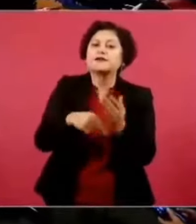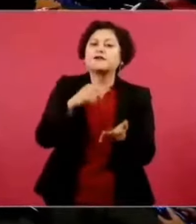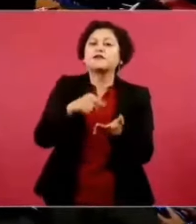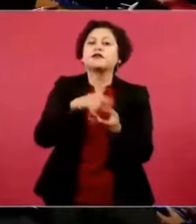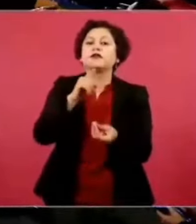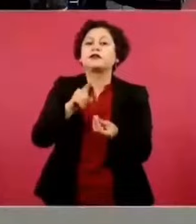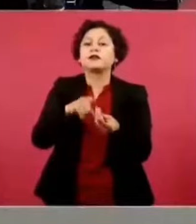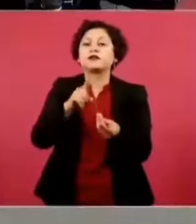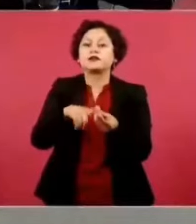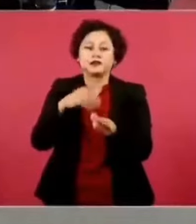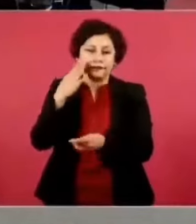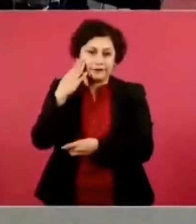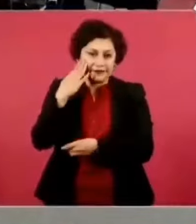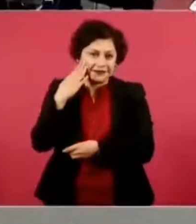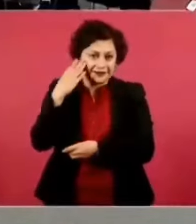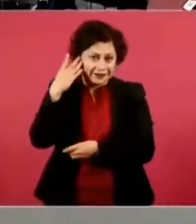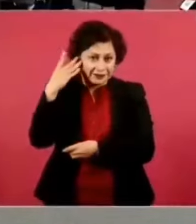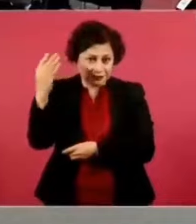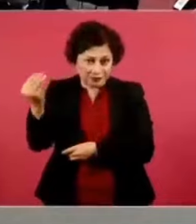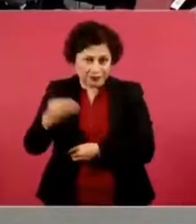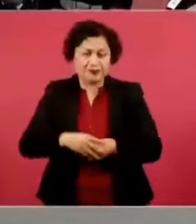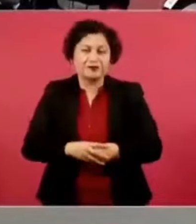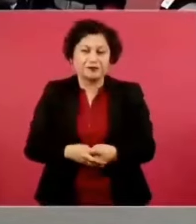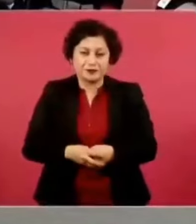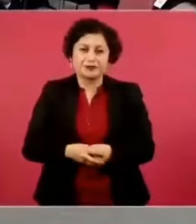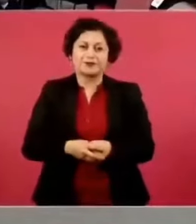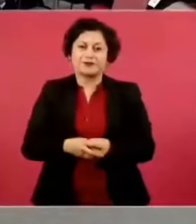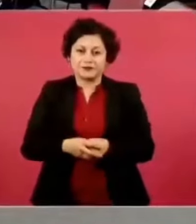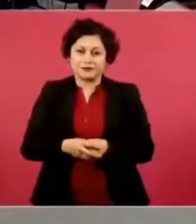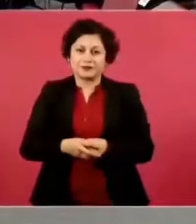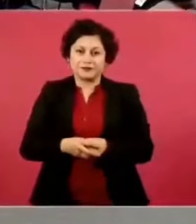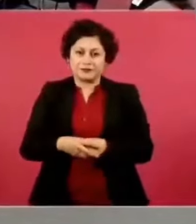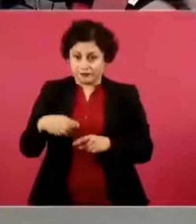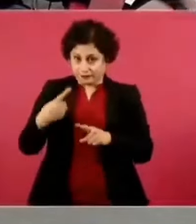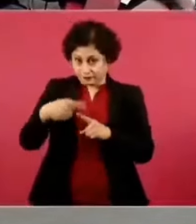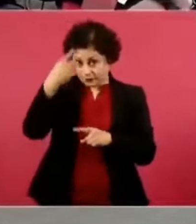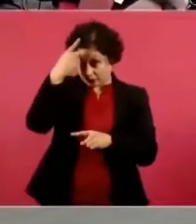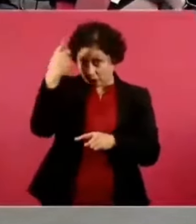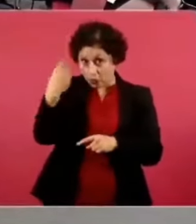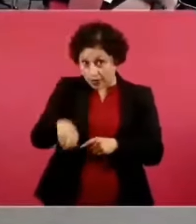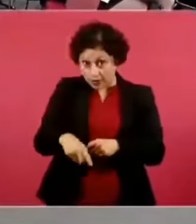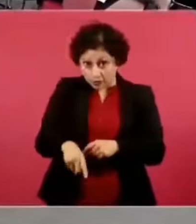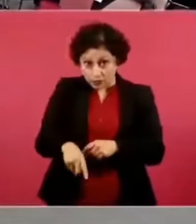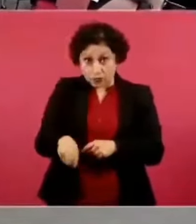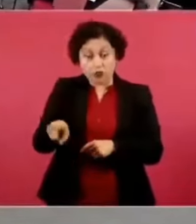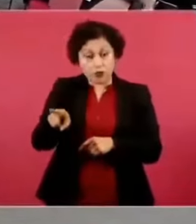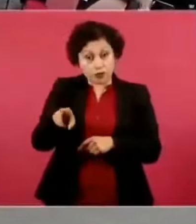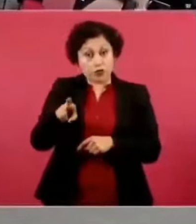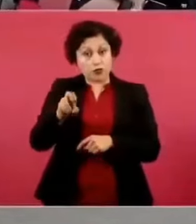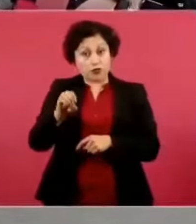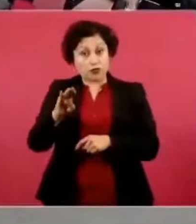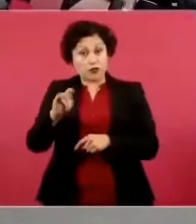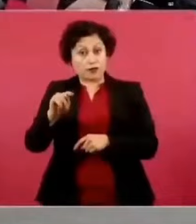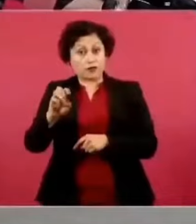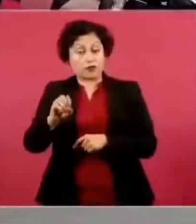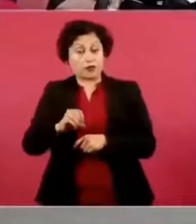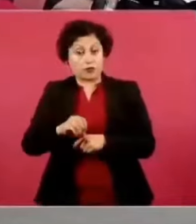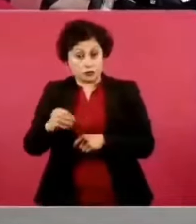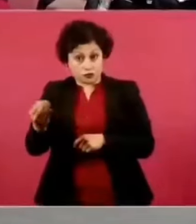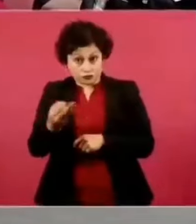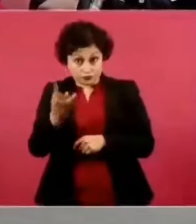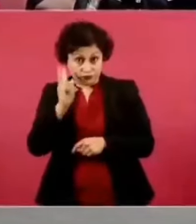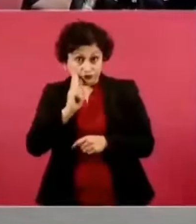En Colima. Y era de. ¿Es de Roberto Hernández? Es de Roberto Hernández. Está demostrado. Sí, eso lo dicen